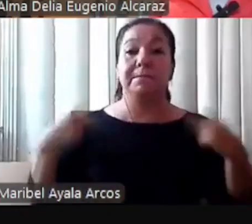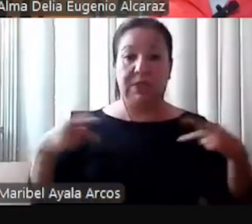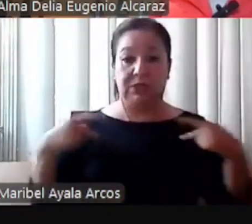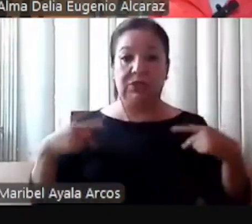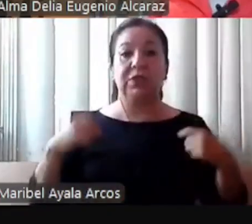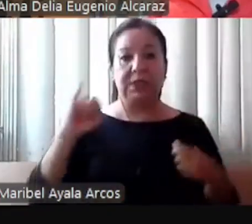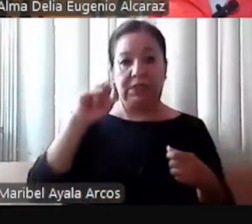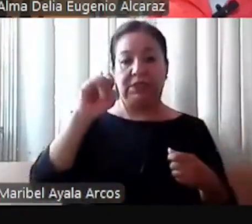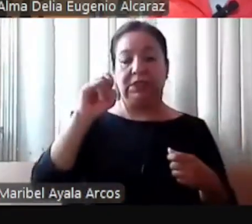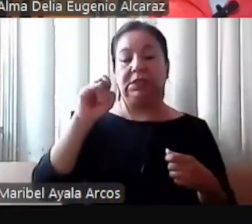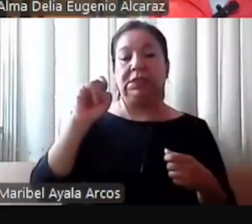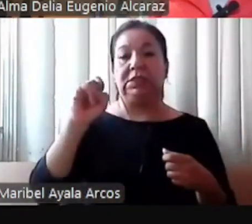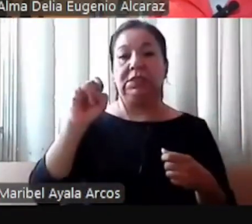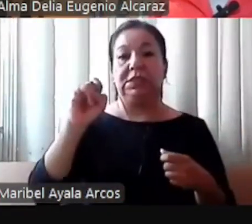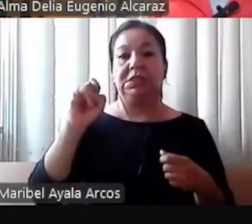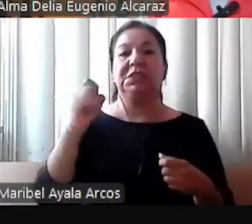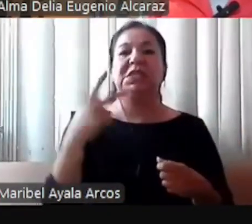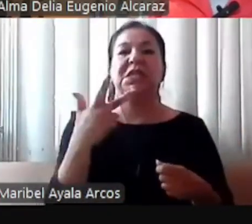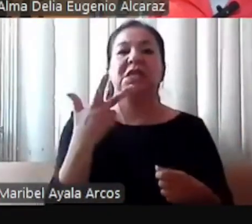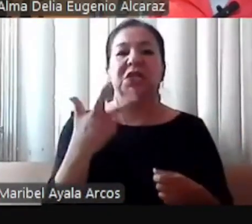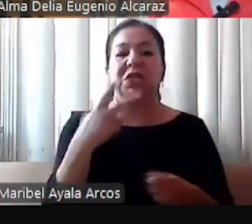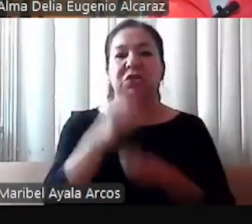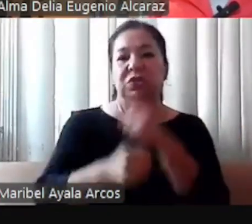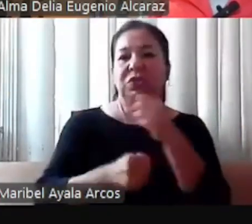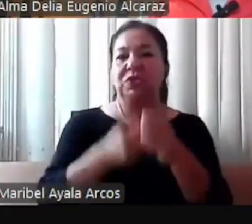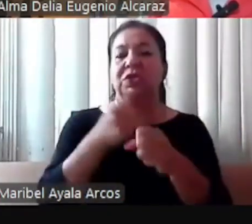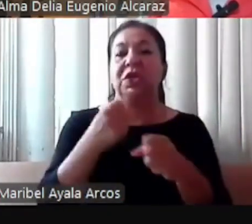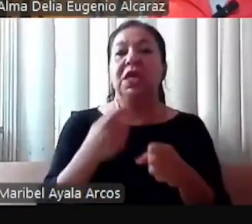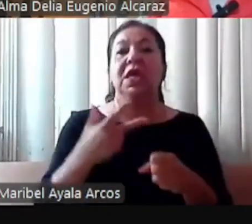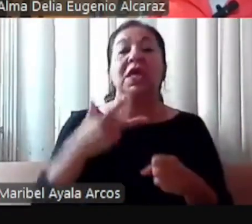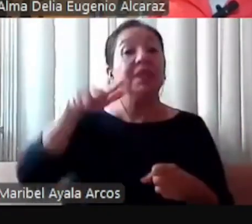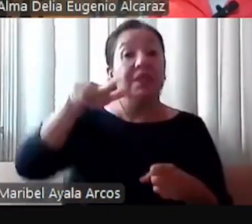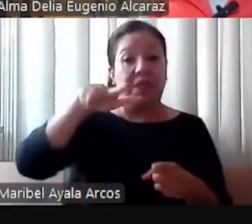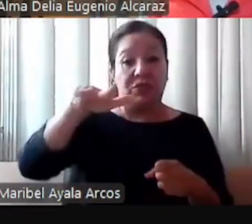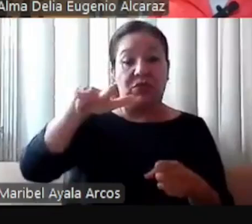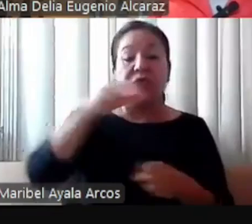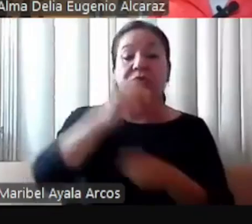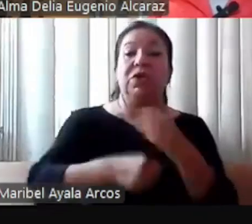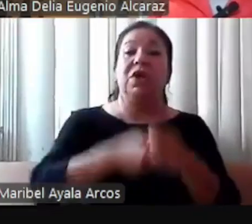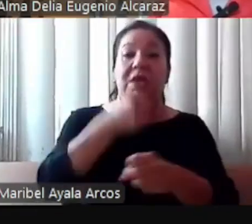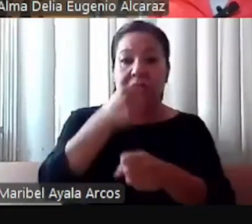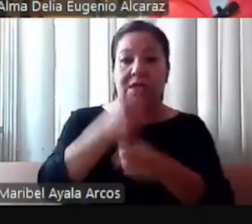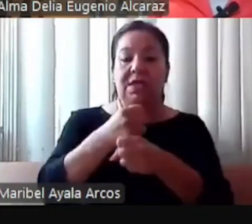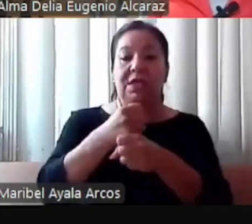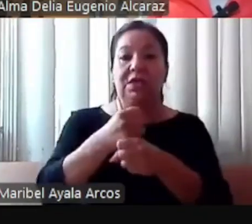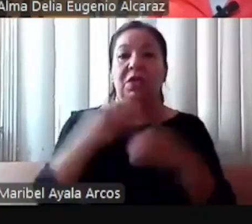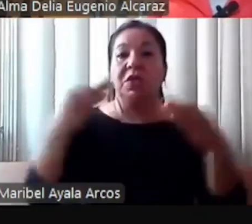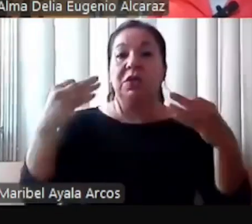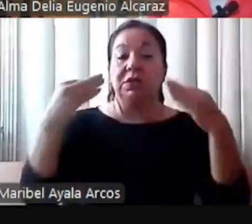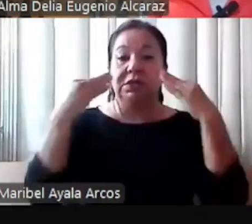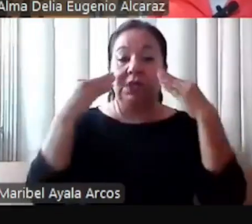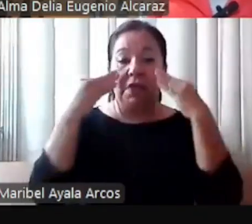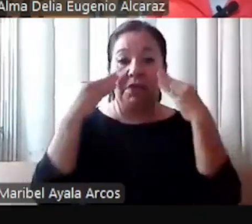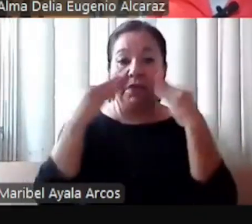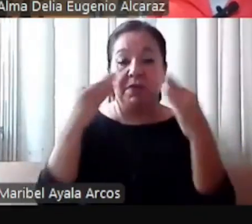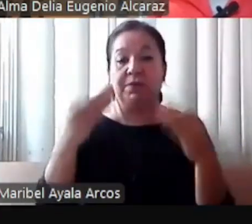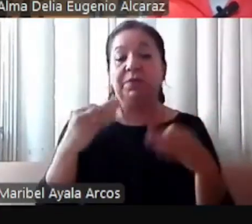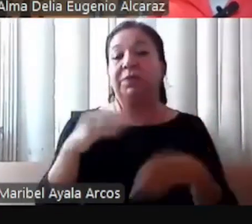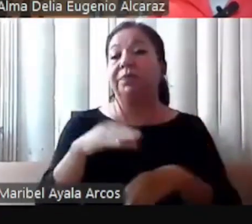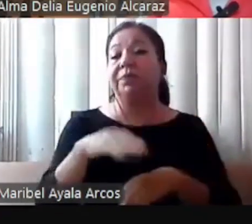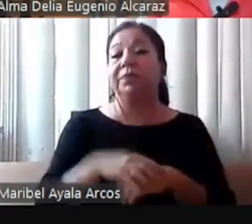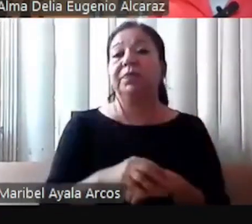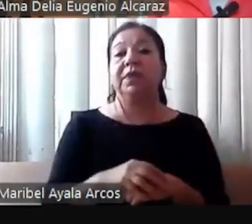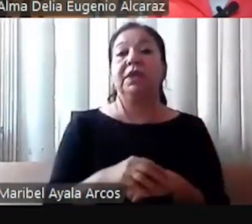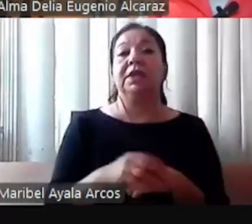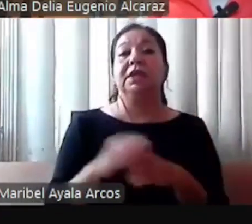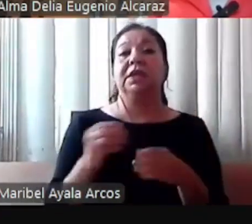de edad en términos de tales probanzas en el momento en que se realizó la publicación de la red social Facebook. Además, el denunciado contó con el consentimiento